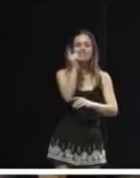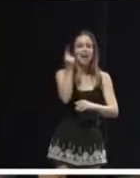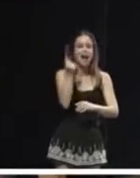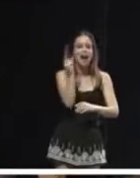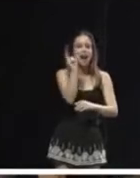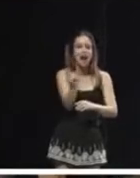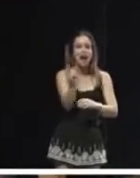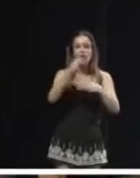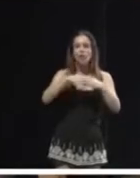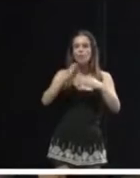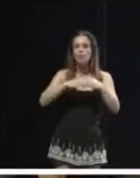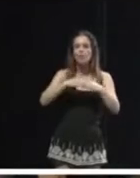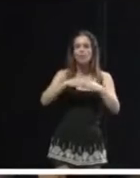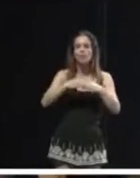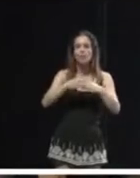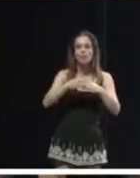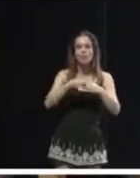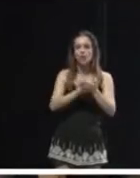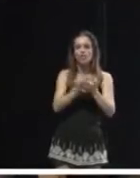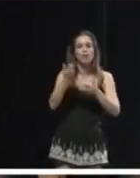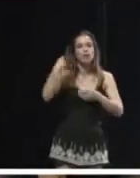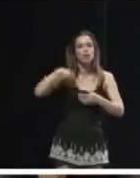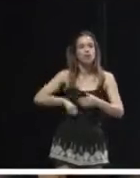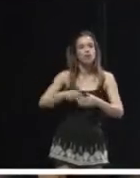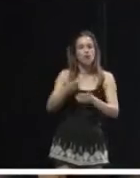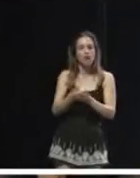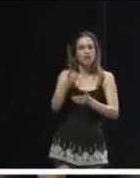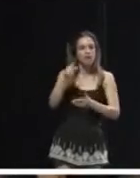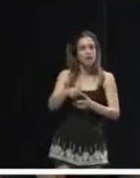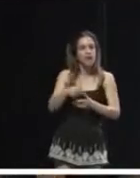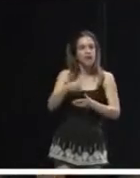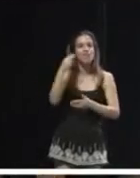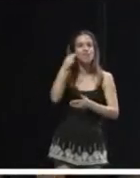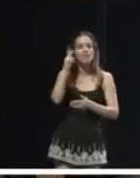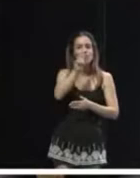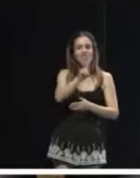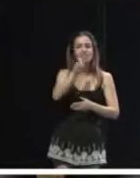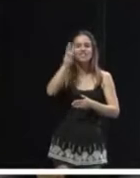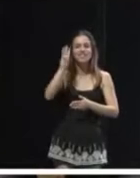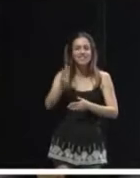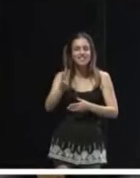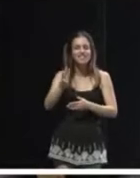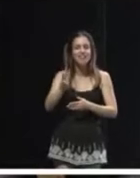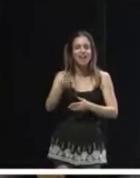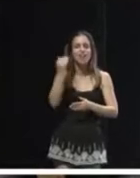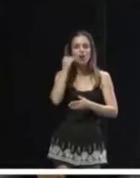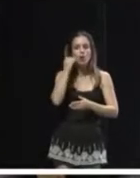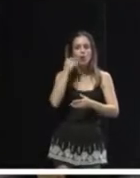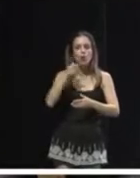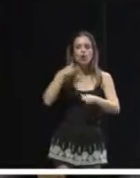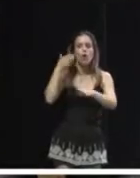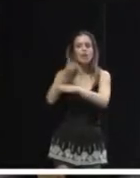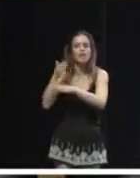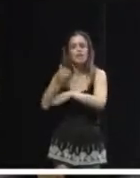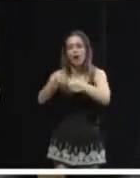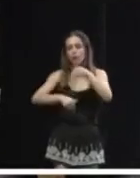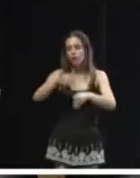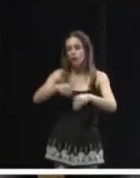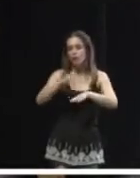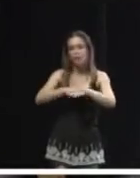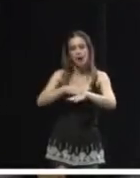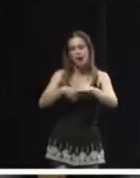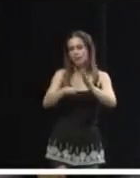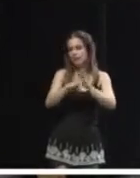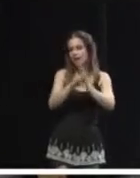Interprofesional. Salid a votar el 23 de julio para seguir subiendo el salario mínimo interprofesional, porque el